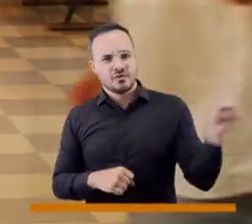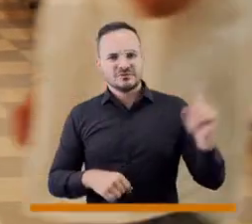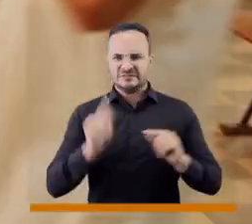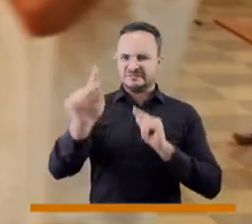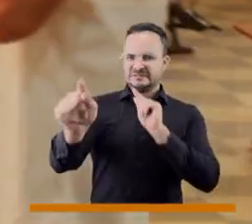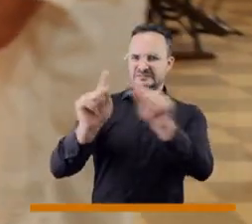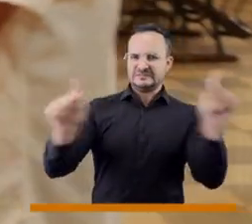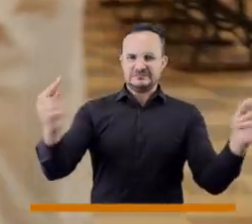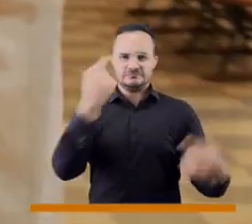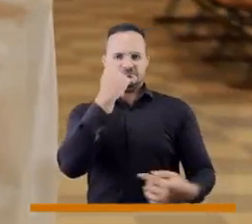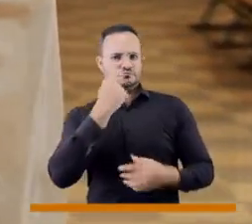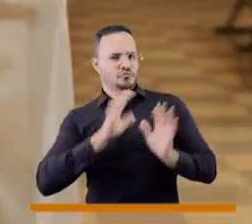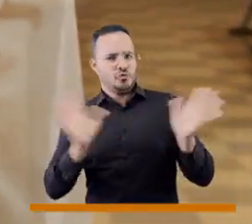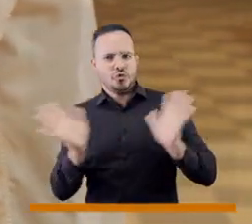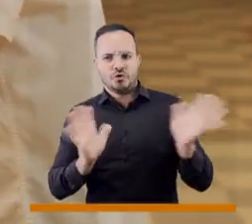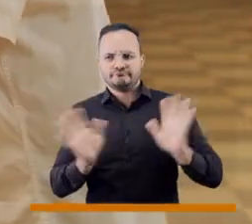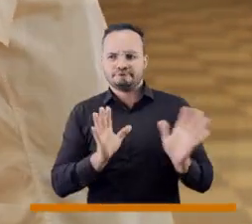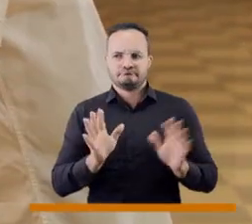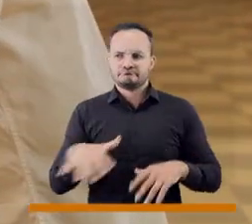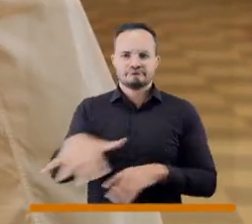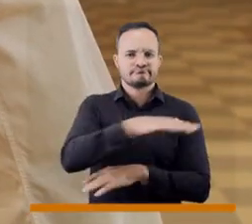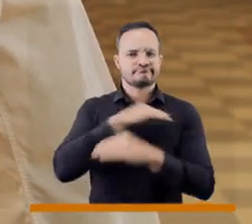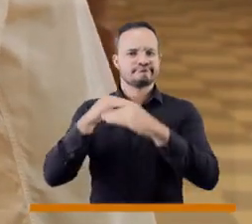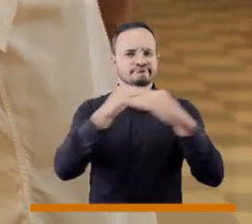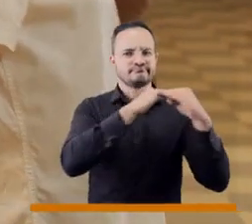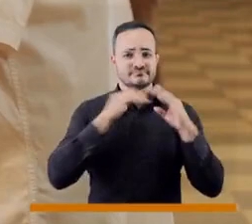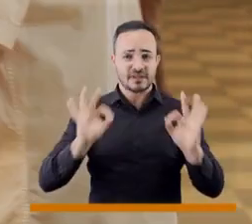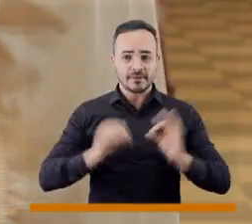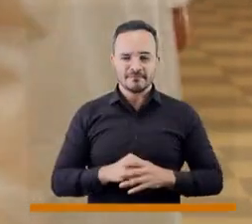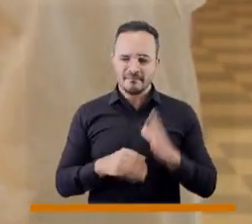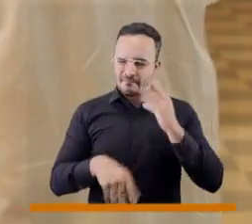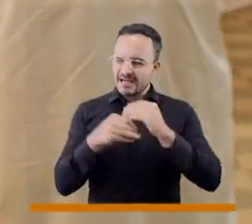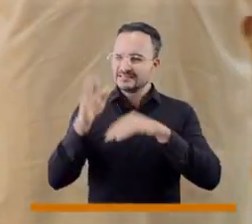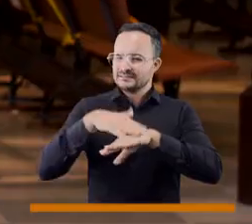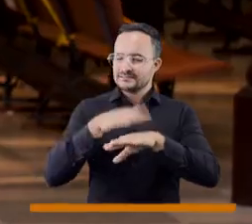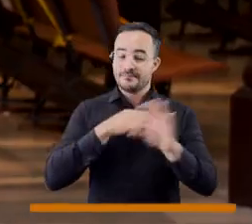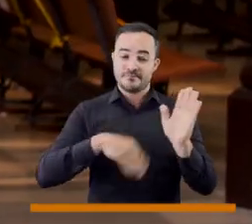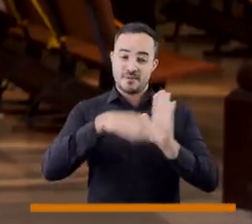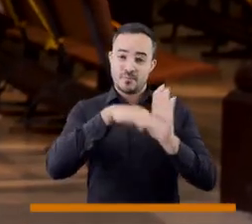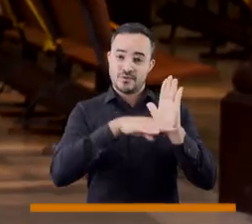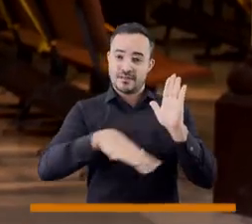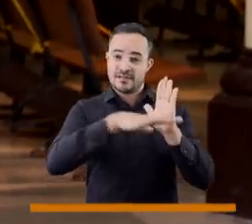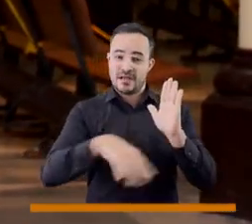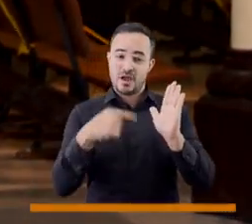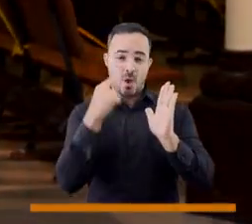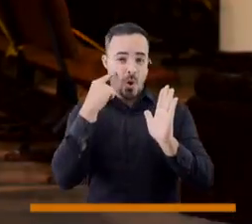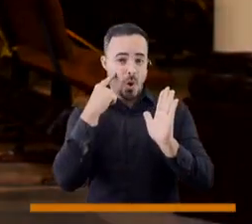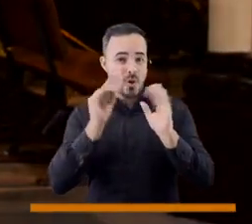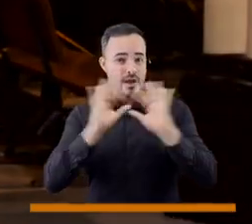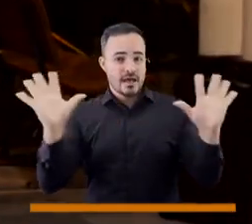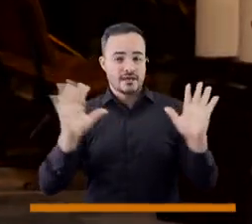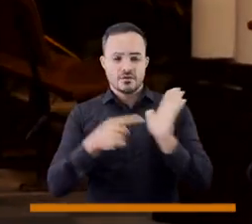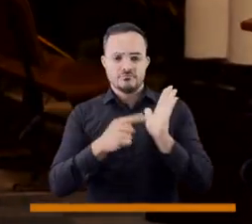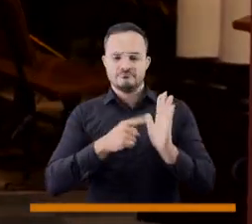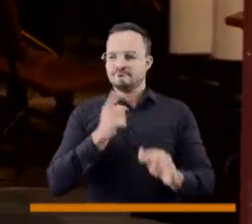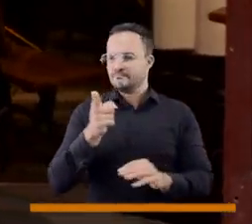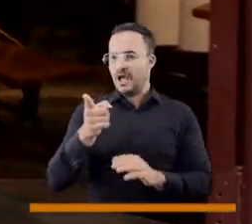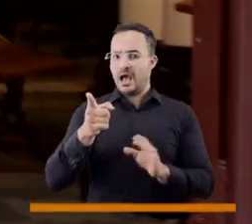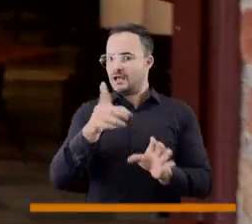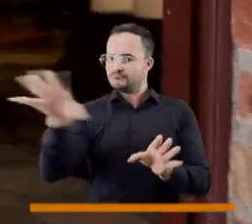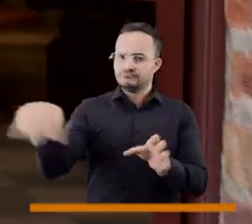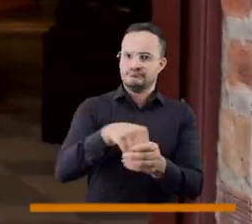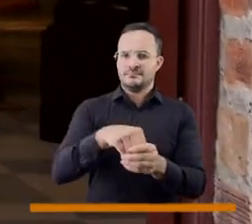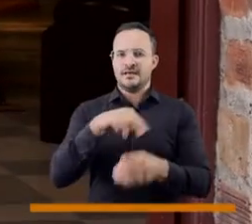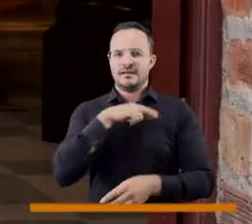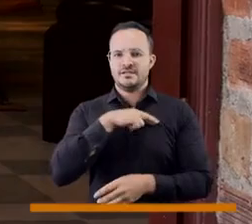se les vulnere, que no se les señale. Pero hay algo muy importante y es de precisar, la política pública de libertad religiosa no busca